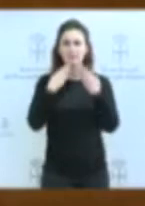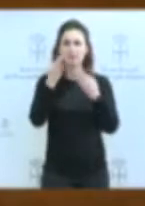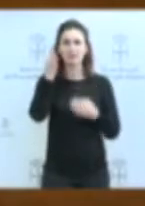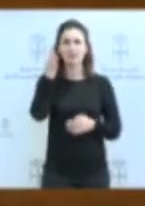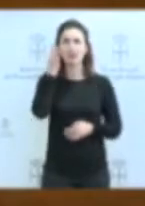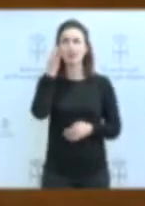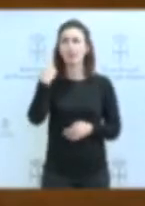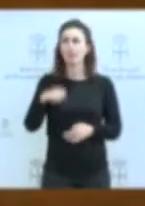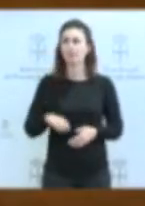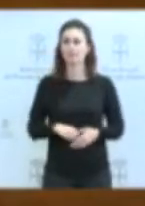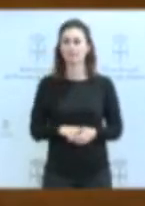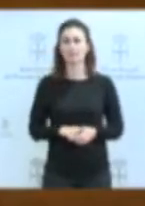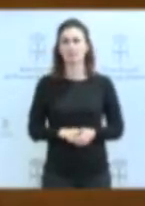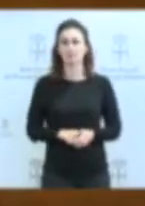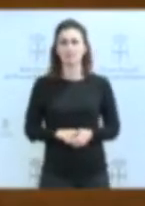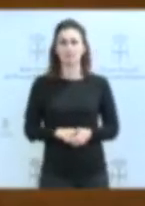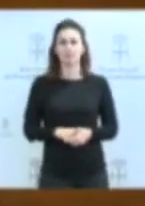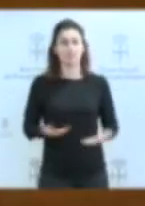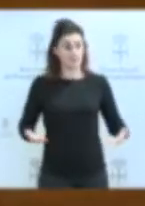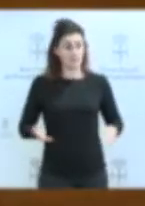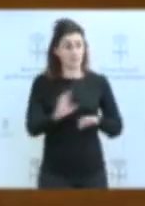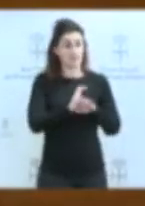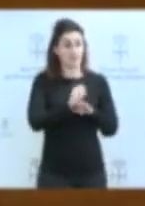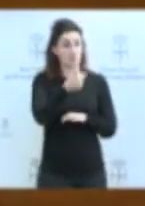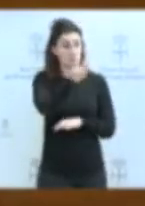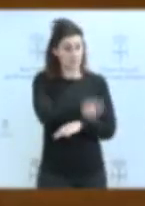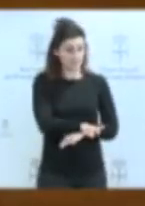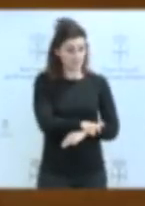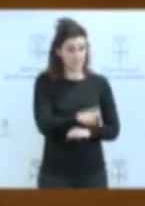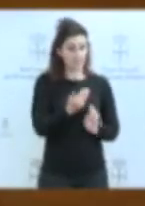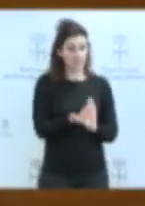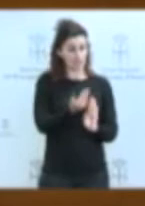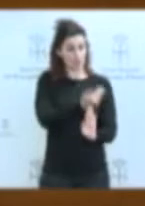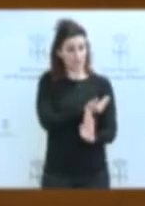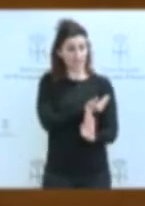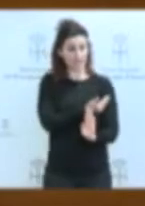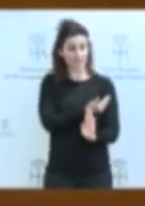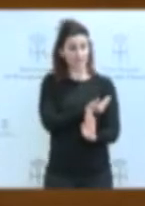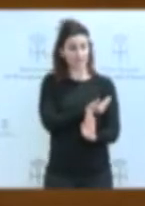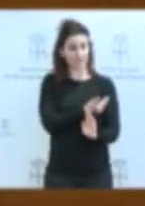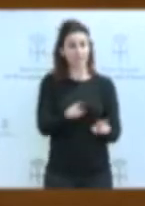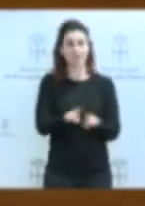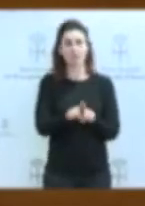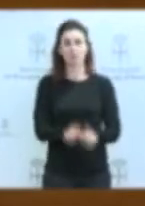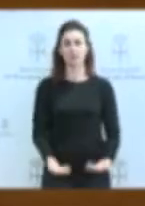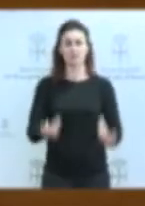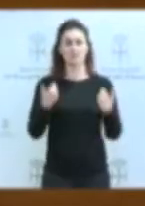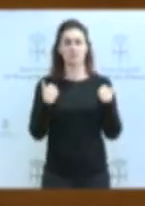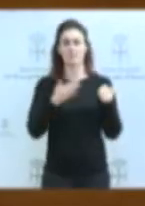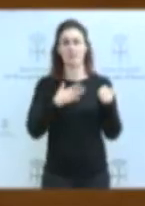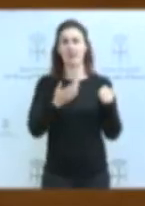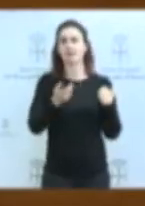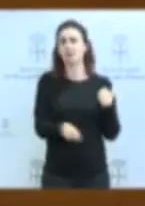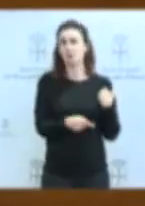Consejero, antes de que usted se apure a corregir su área de competencia en relación a la interpelación que le planteo hoy, le diré que